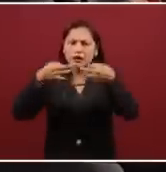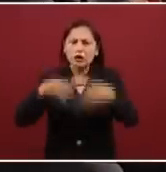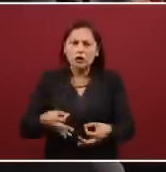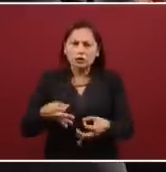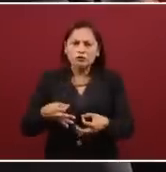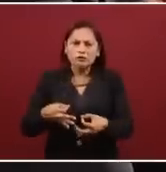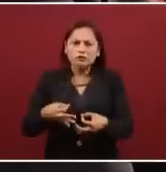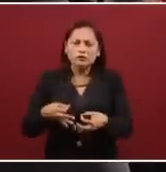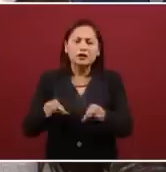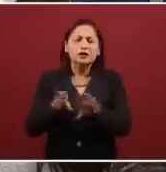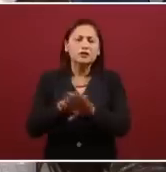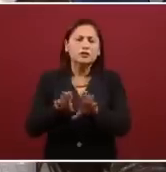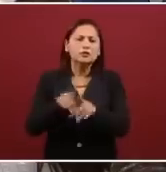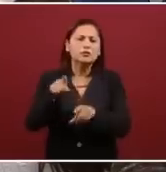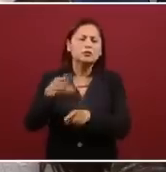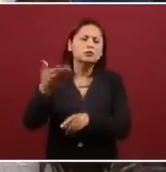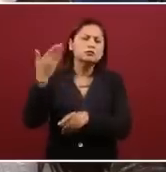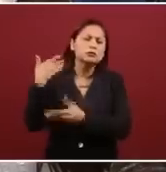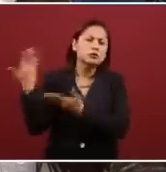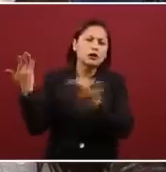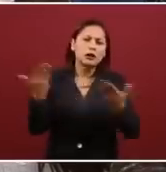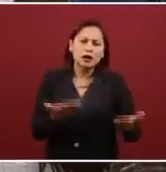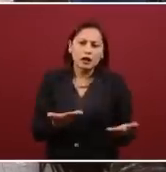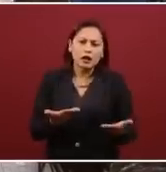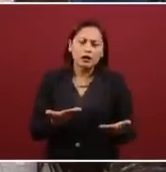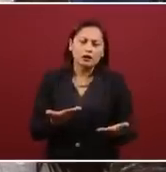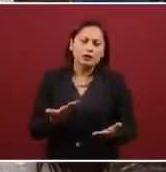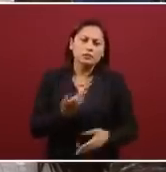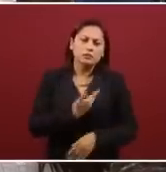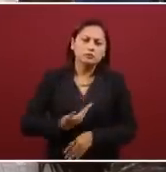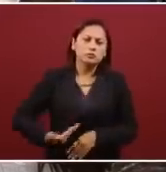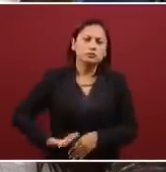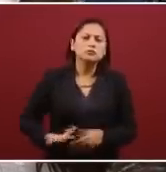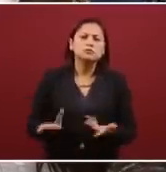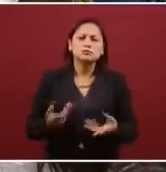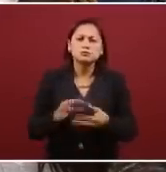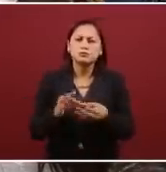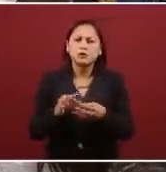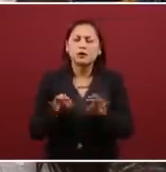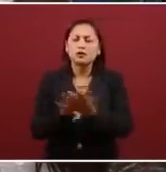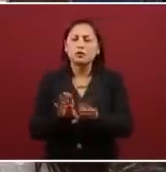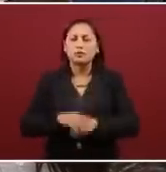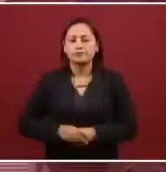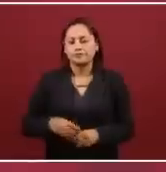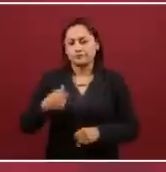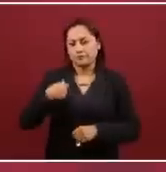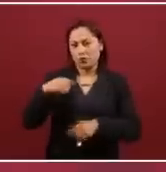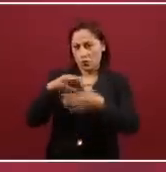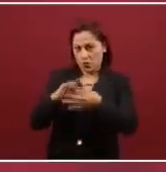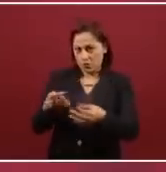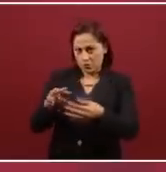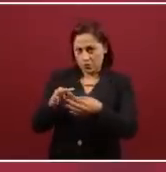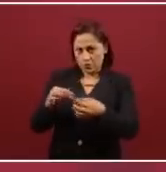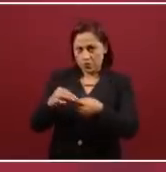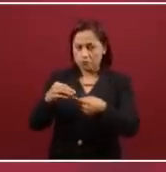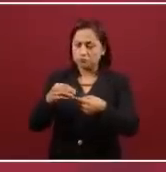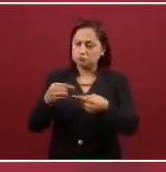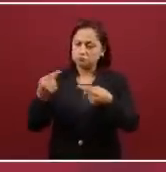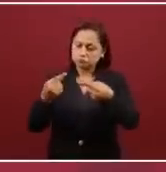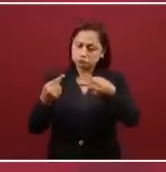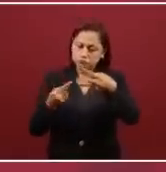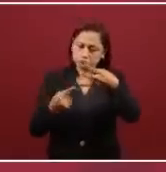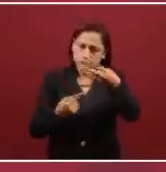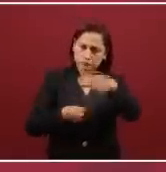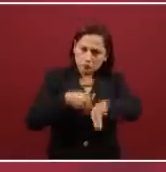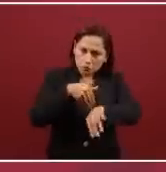llegó a la presidencia de México? Voy a informar, voy a dar cifras, y son